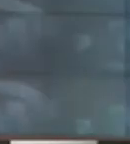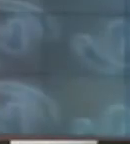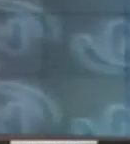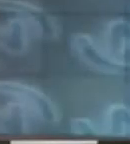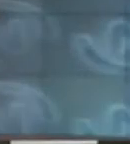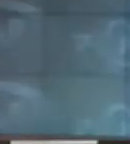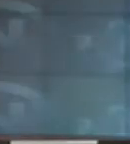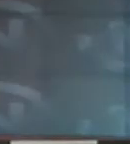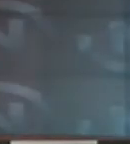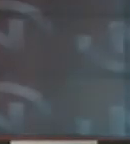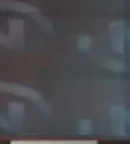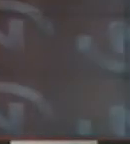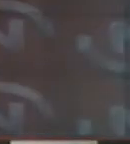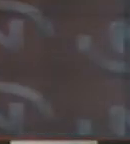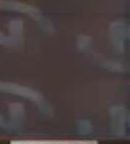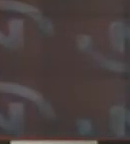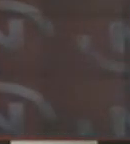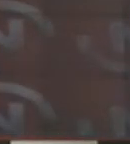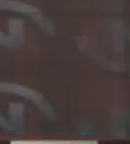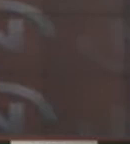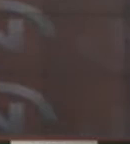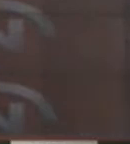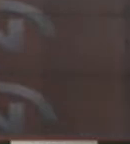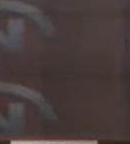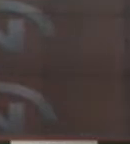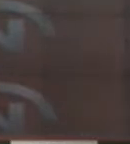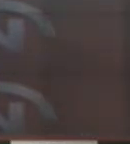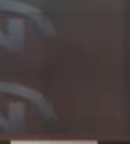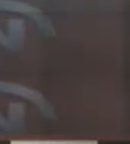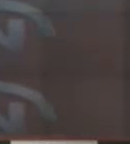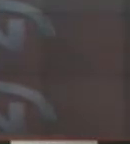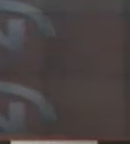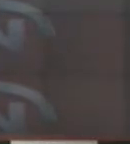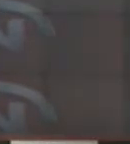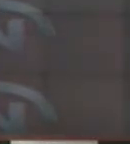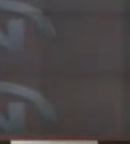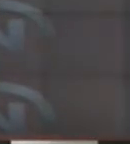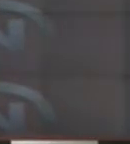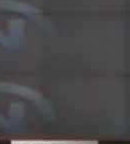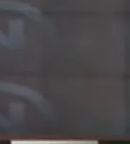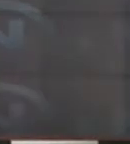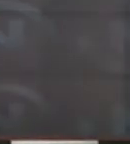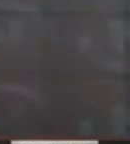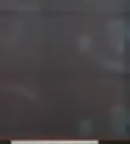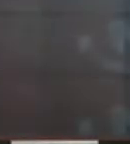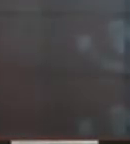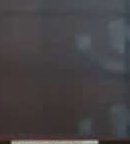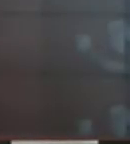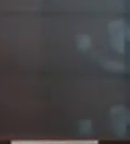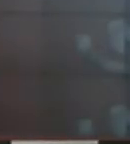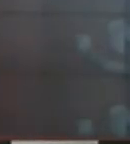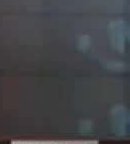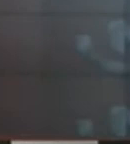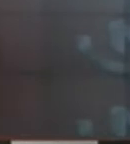tema porque el portal web Wikileaks reveló este lunes documentos secretos sobre el espionaje de los Estados Unidos a Francia. Se